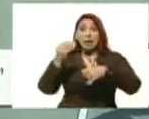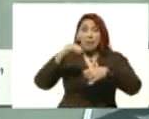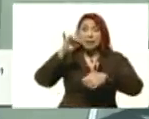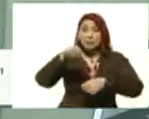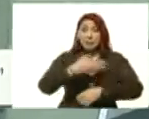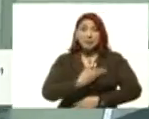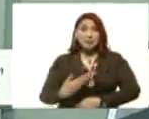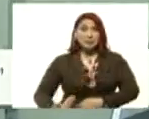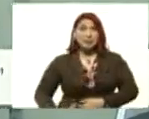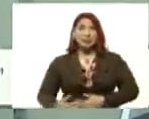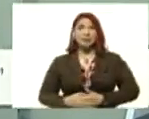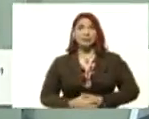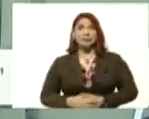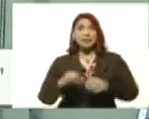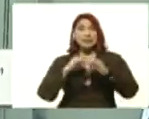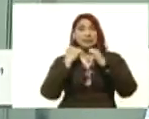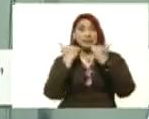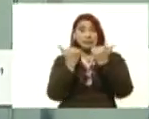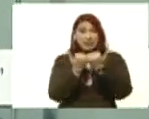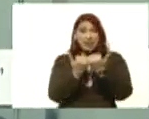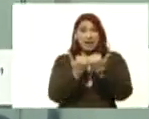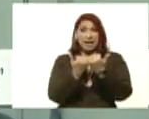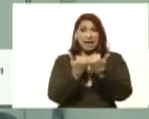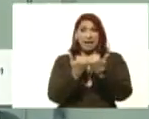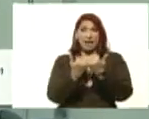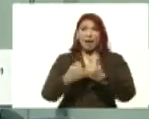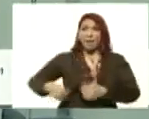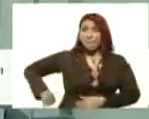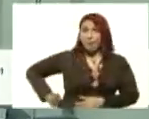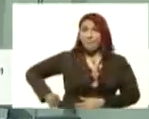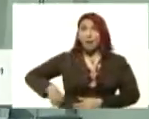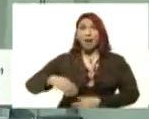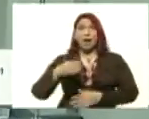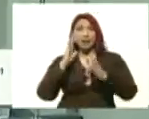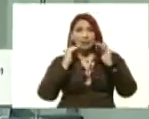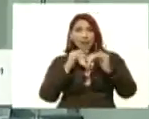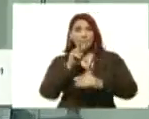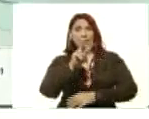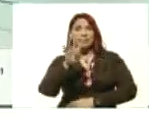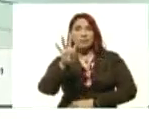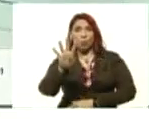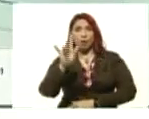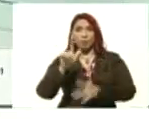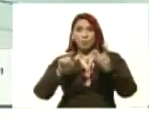presidente, la sala de hemodiálisis podrá atender 24 pacientes por